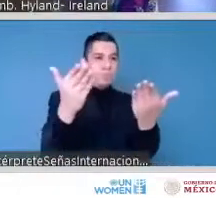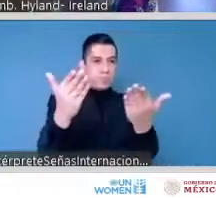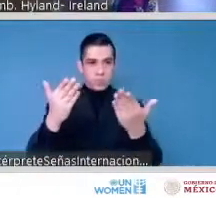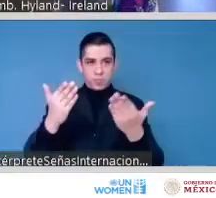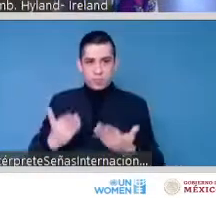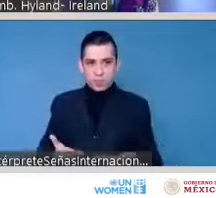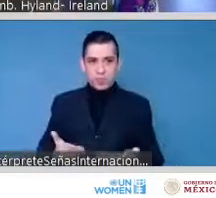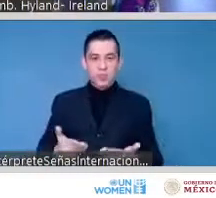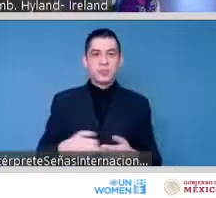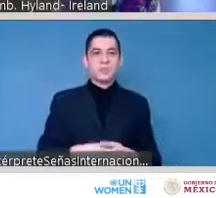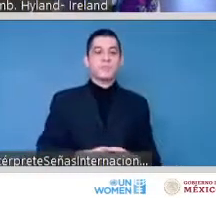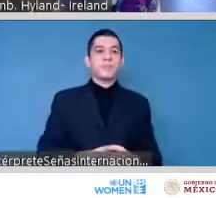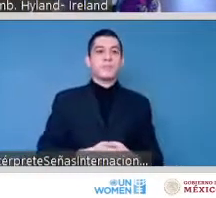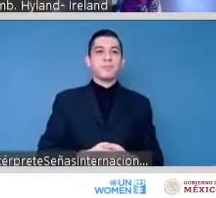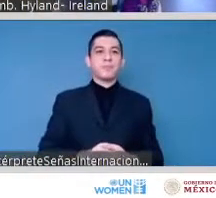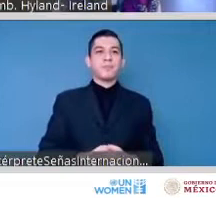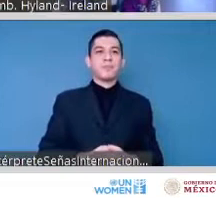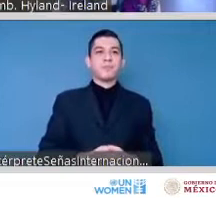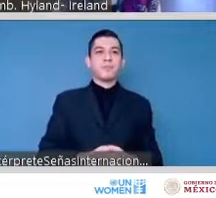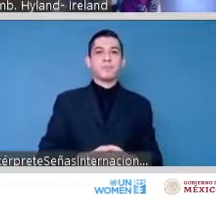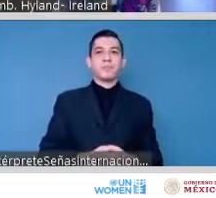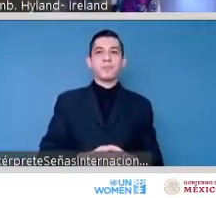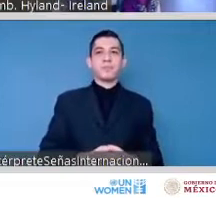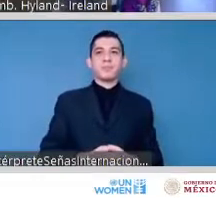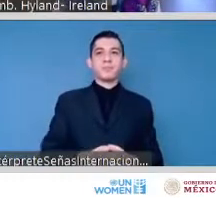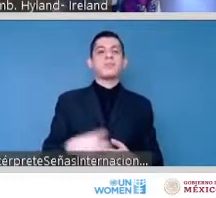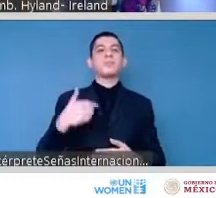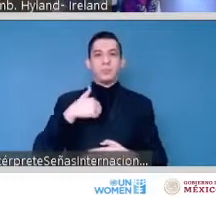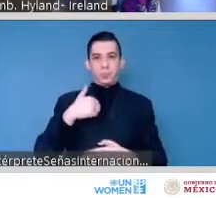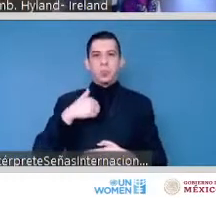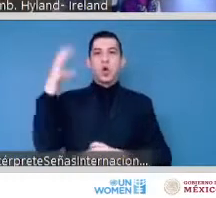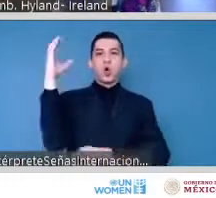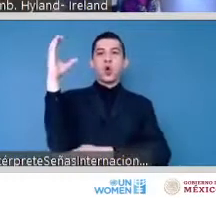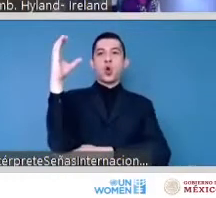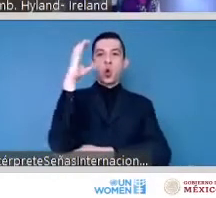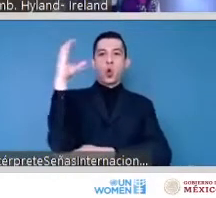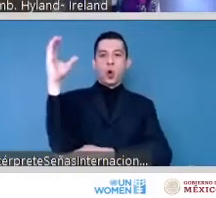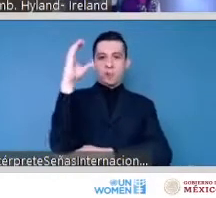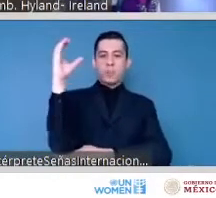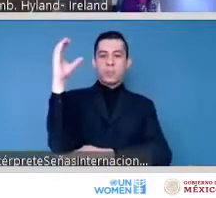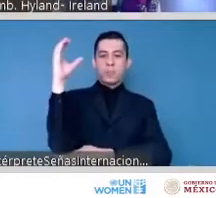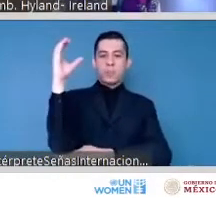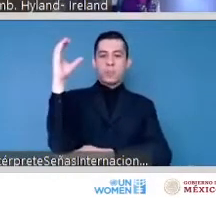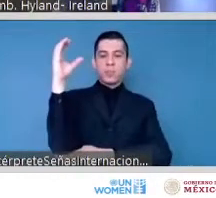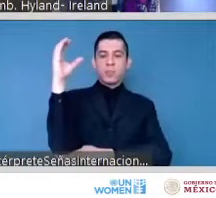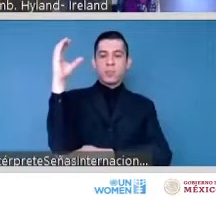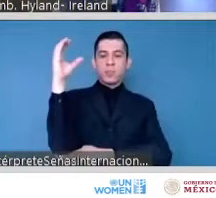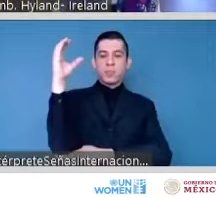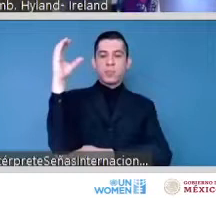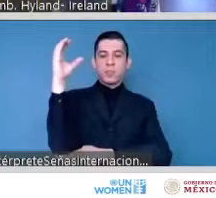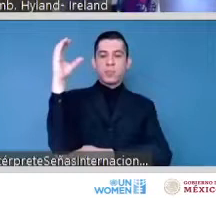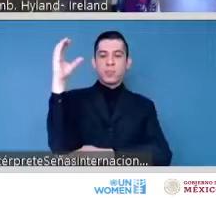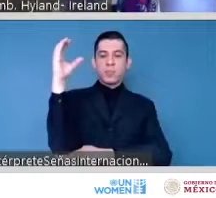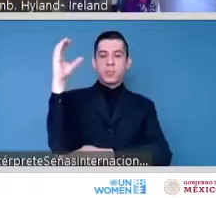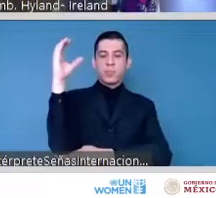Desde Colombia hemos enfrentado pues diferentes desafíos. Yo creo que el primero de todos tiene que ver precisamente con